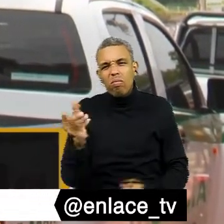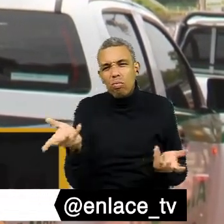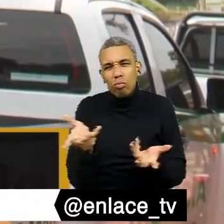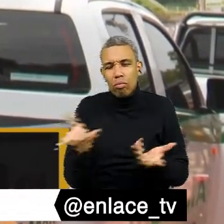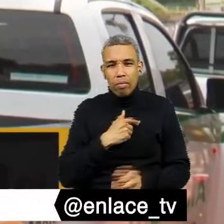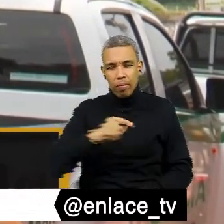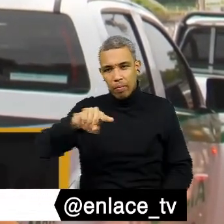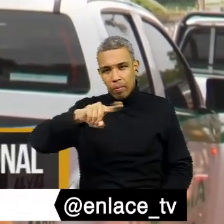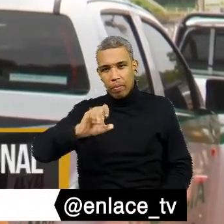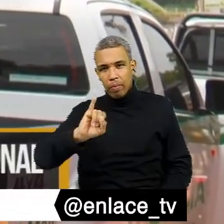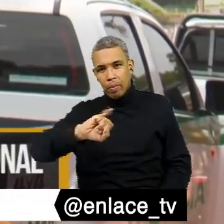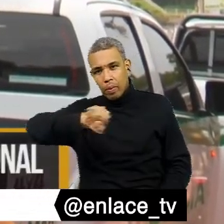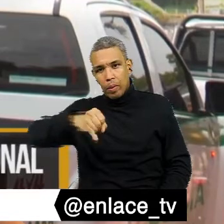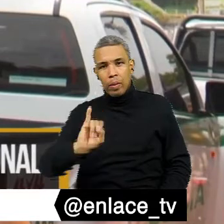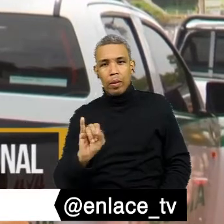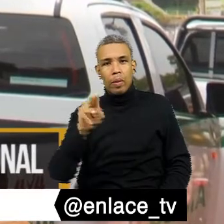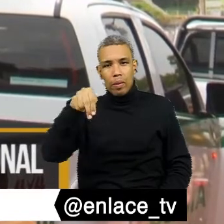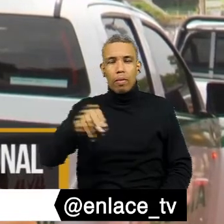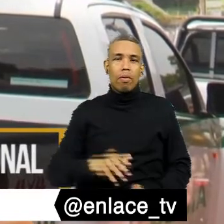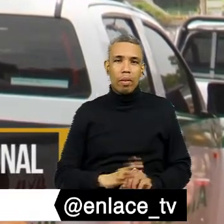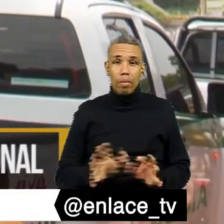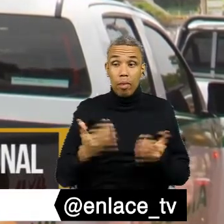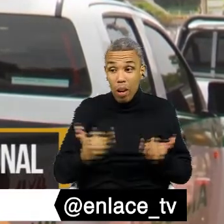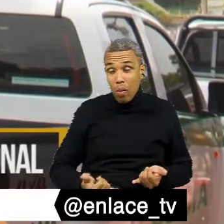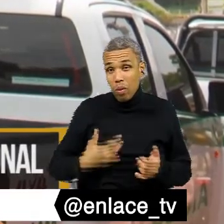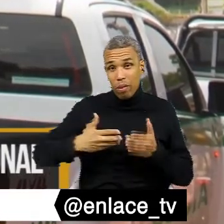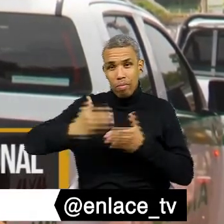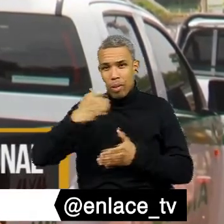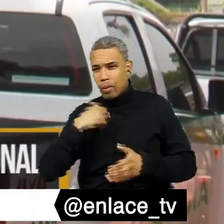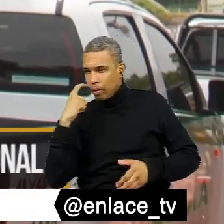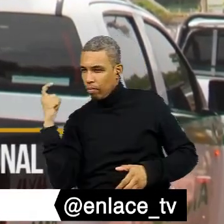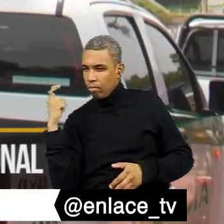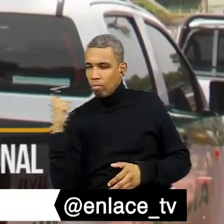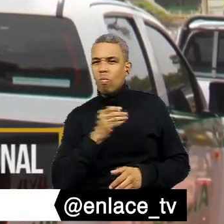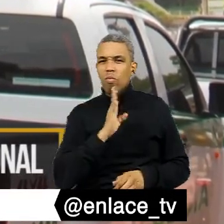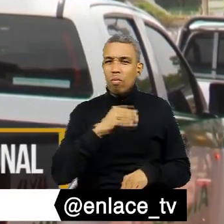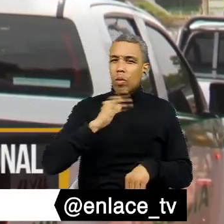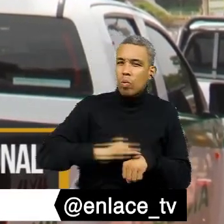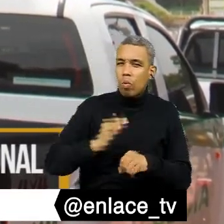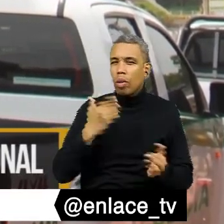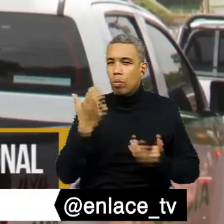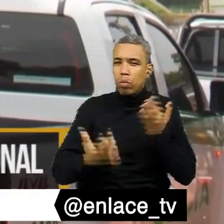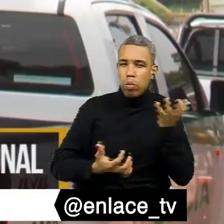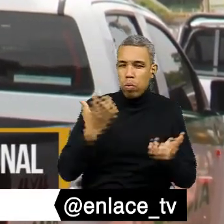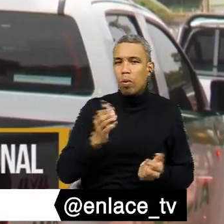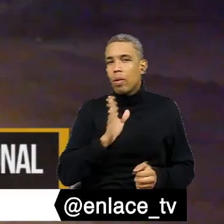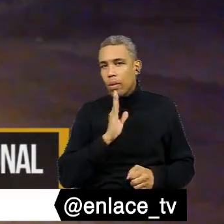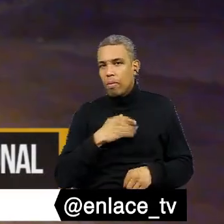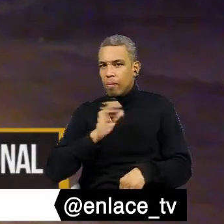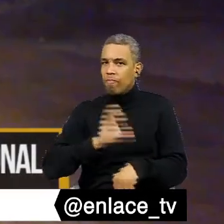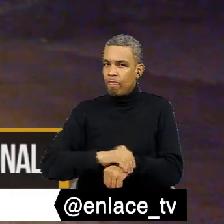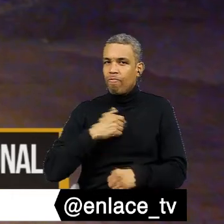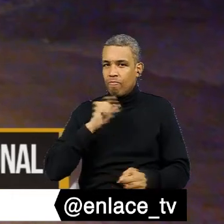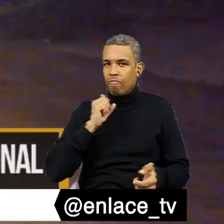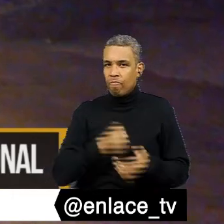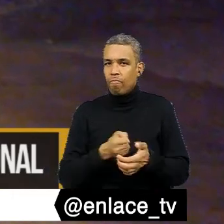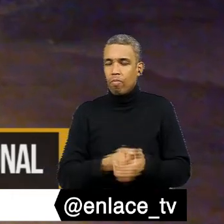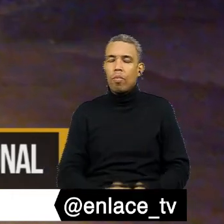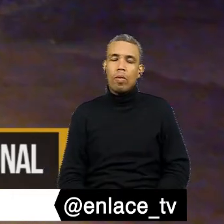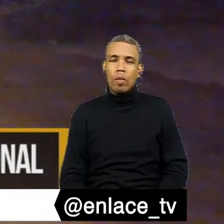para dar captura con estos delincuentes. Inicialmente saber quién fue y posterior dar la captura. Lo cierto es que